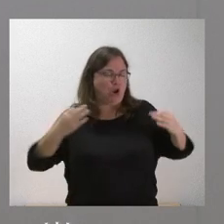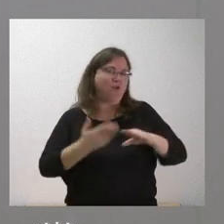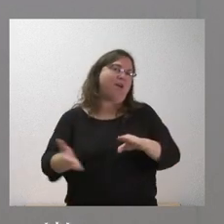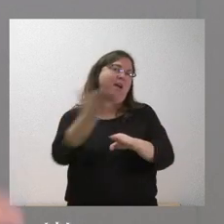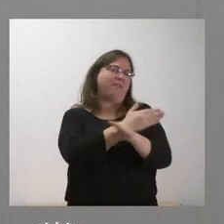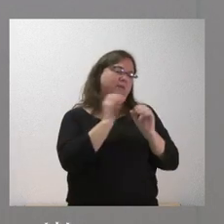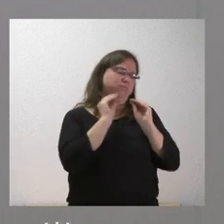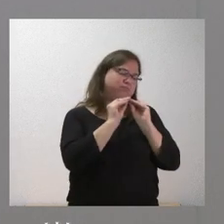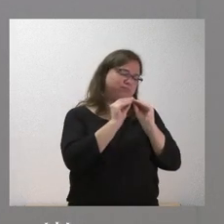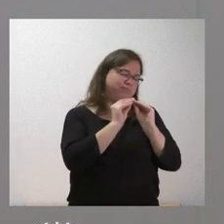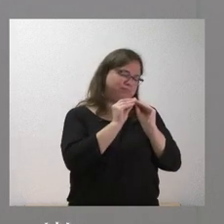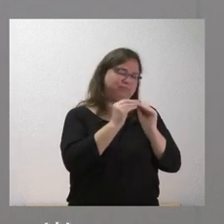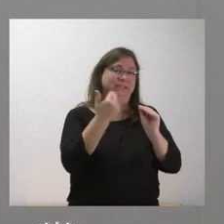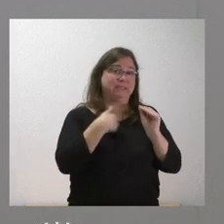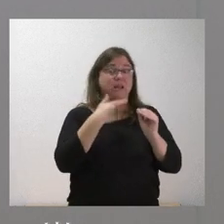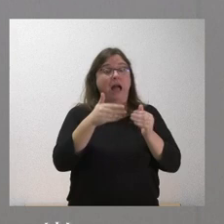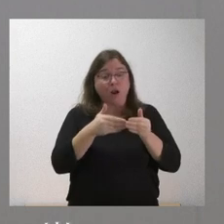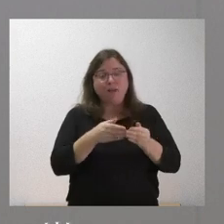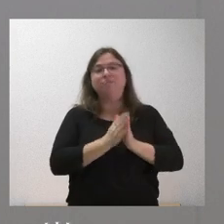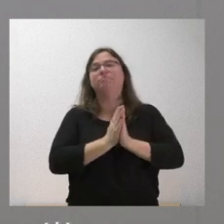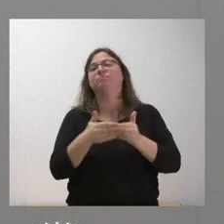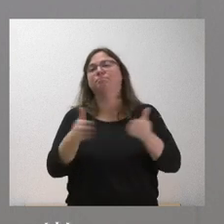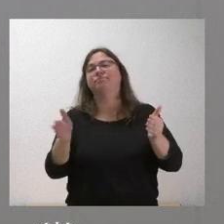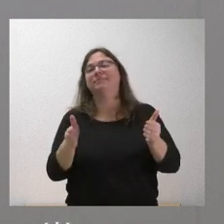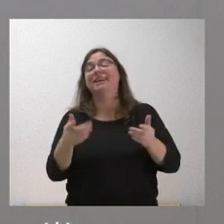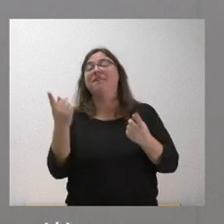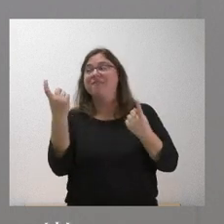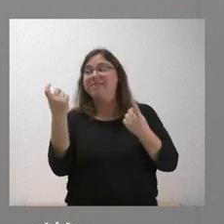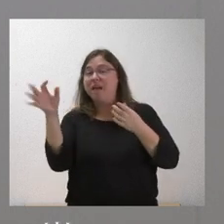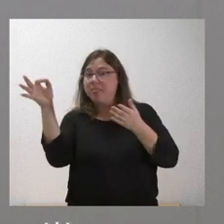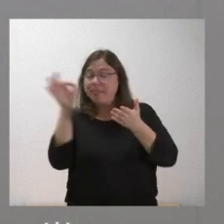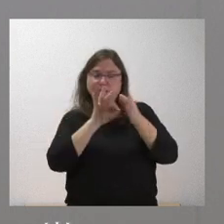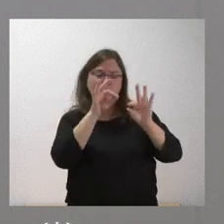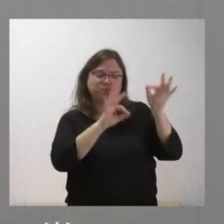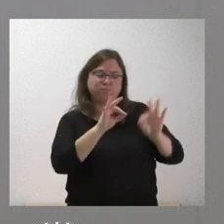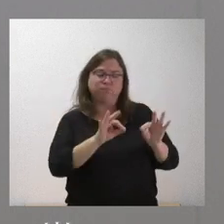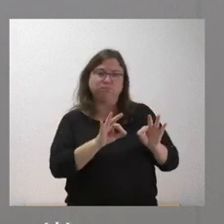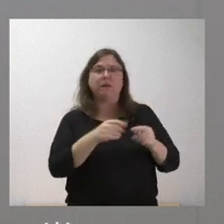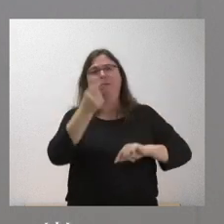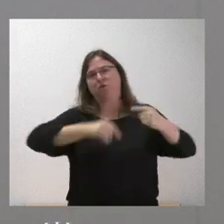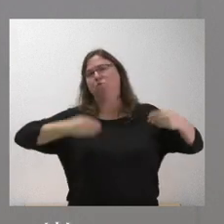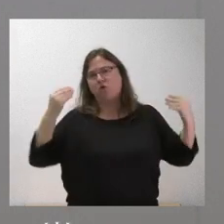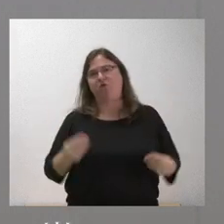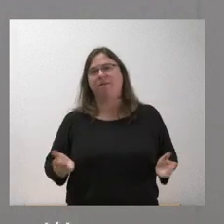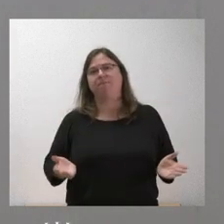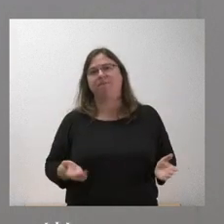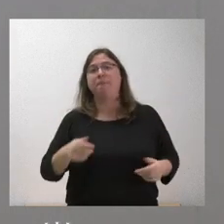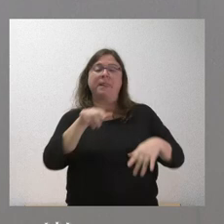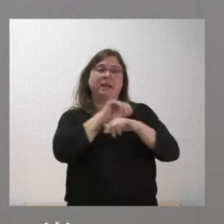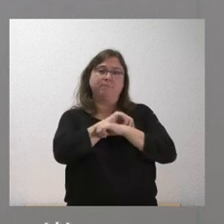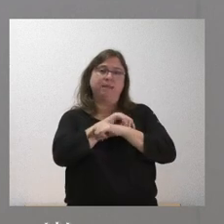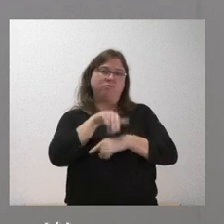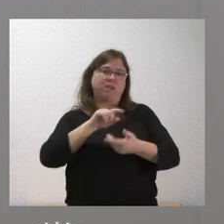trabajada y ahora lo que hacemos Es abrir el cierre de estos flecos definitivos para poder disponer de un buen presupuesto que es el presupuesto que esperamos tener en